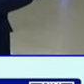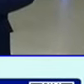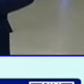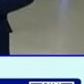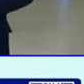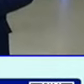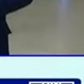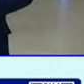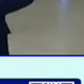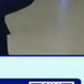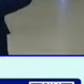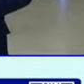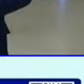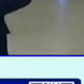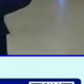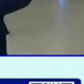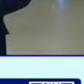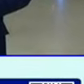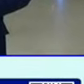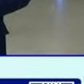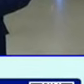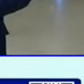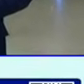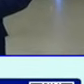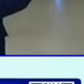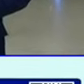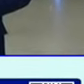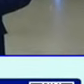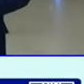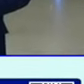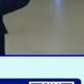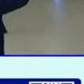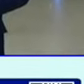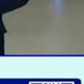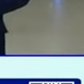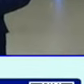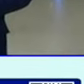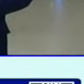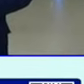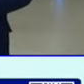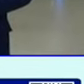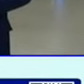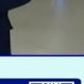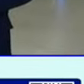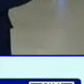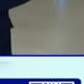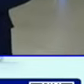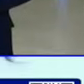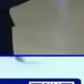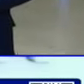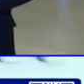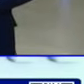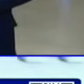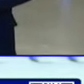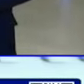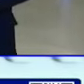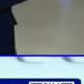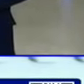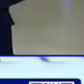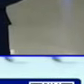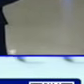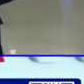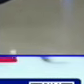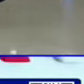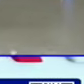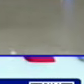horas, es decir, el día viernes la Asamblea tendría que ya estar llamando a sesión justamente para la aprobación de lo que significa esta convocatoria